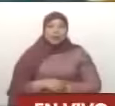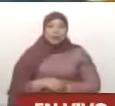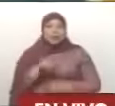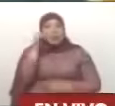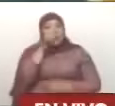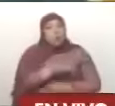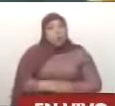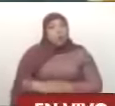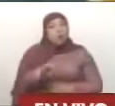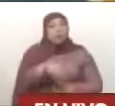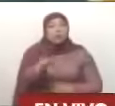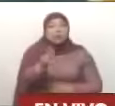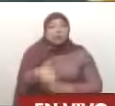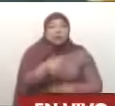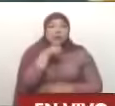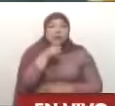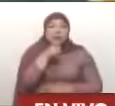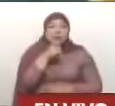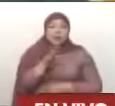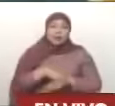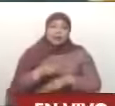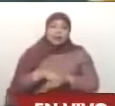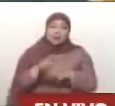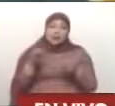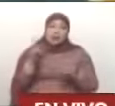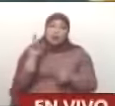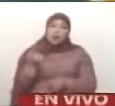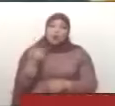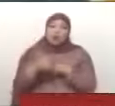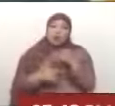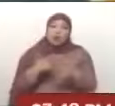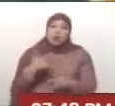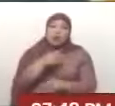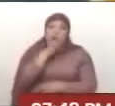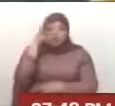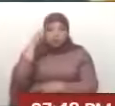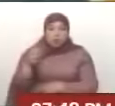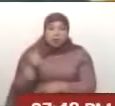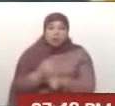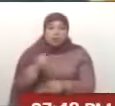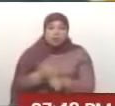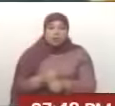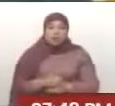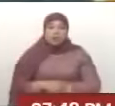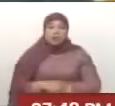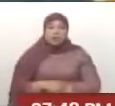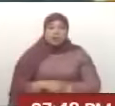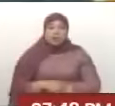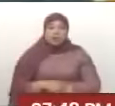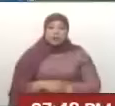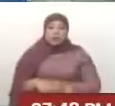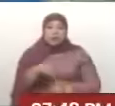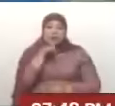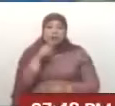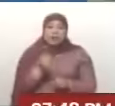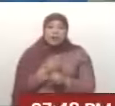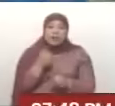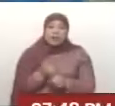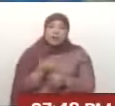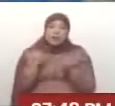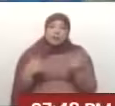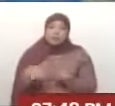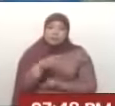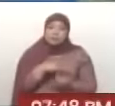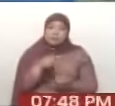Europa no le permitirán mandar un soldado a la guerra en Ucrania, a una guerra contra Rusia. Primero, vamos a estar claros